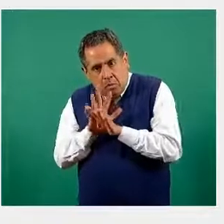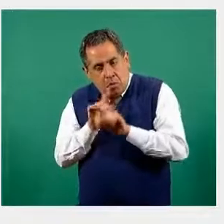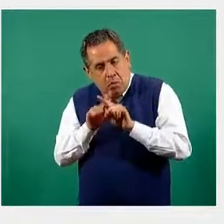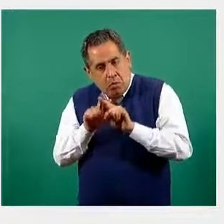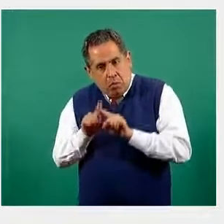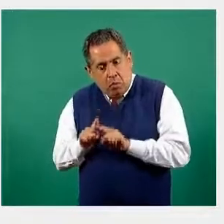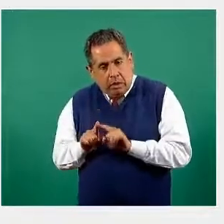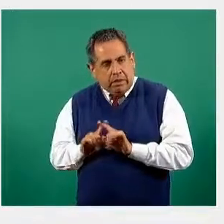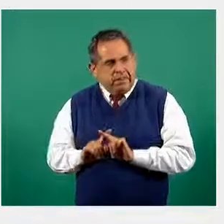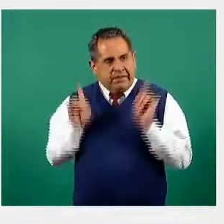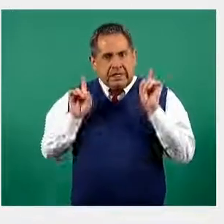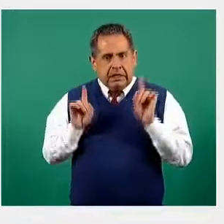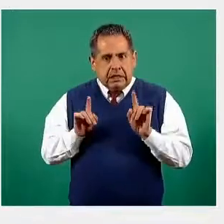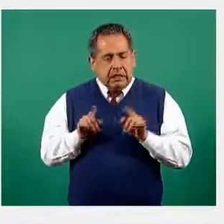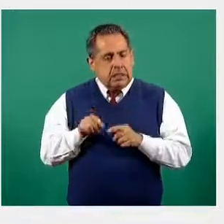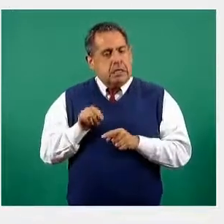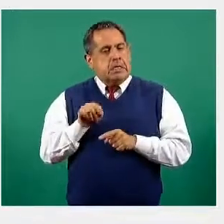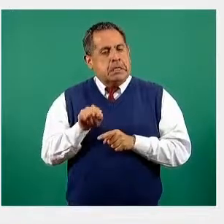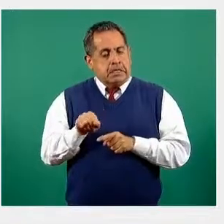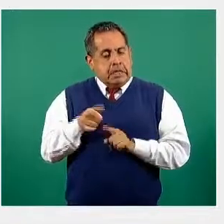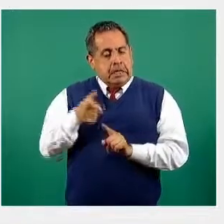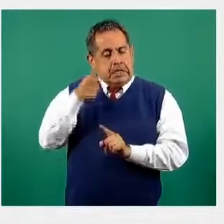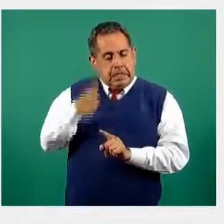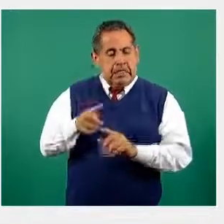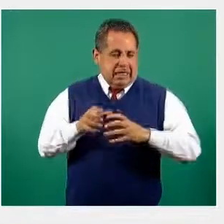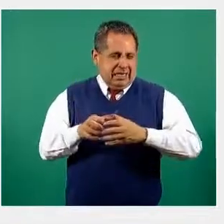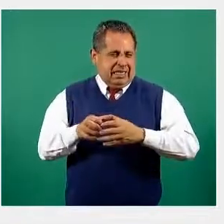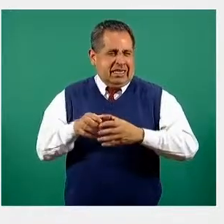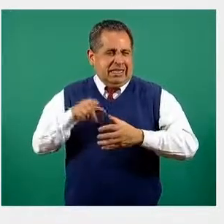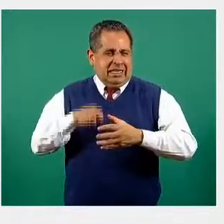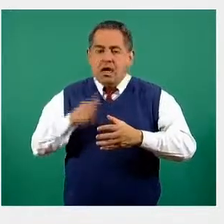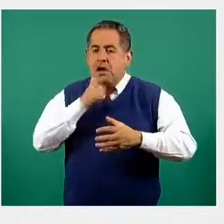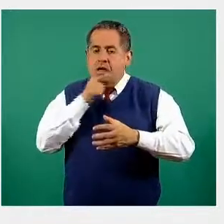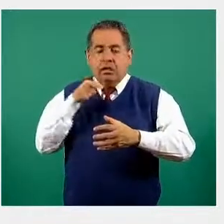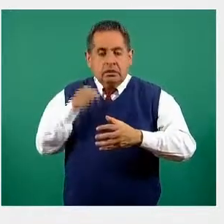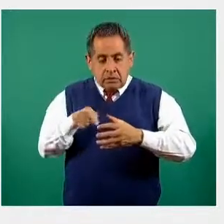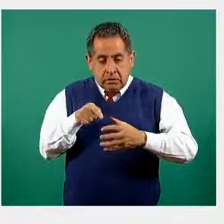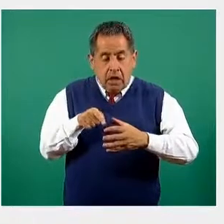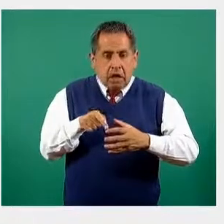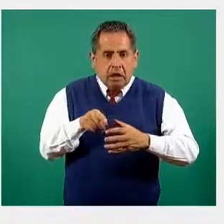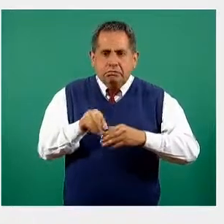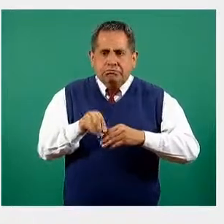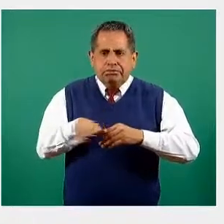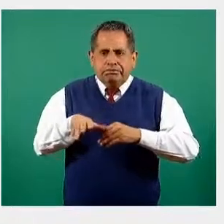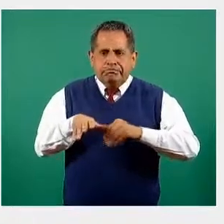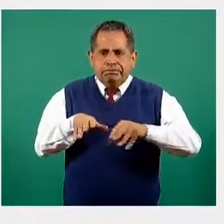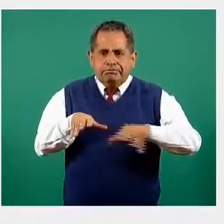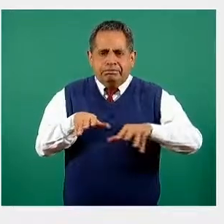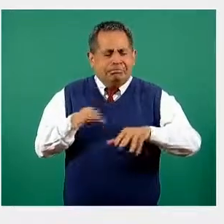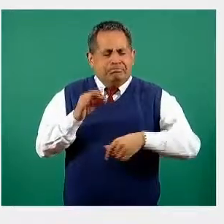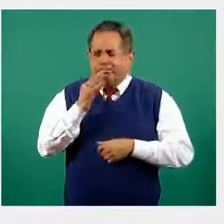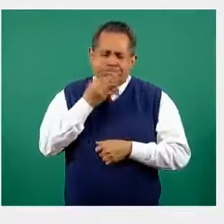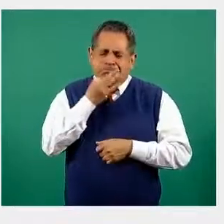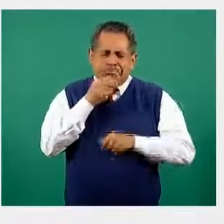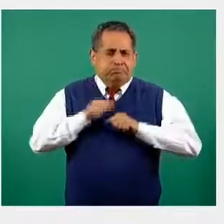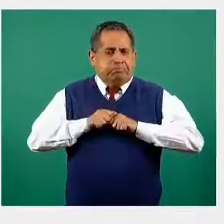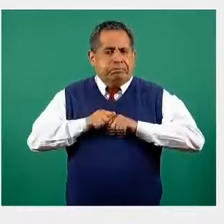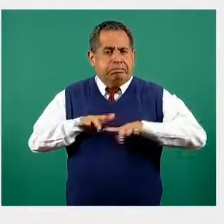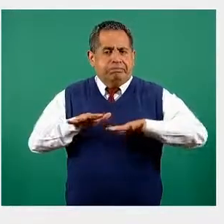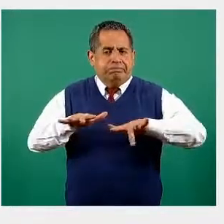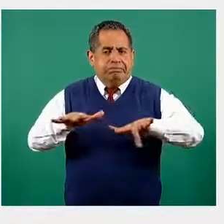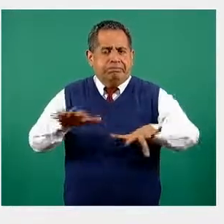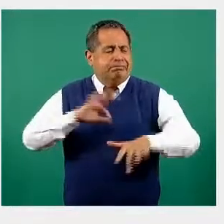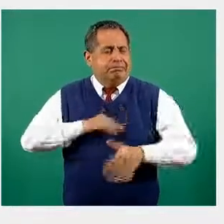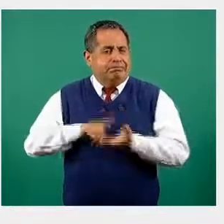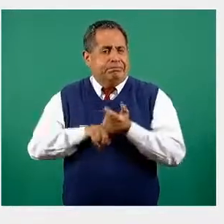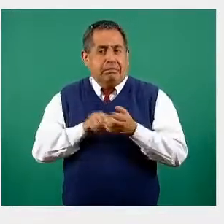característica. Una de las principales características de esta variante es que se empezó a dispersar con mayor velocidad en el